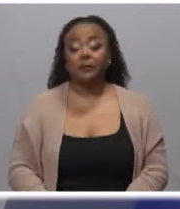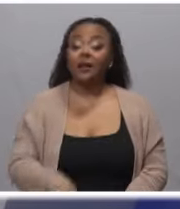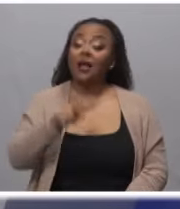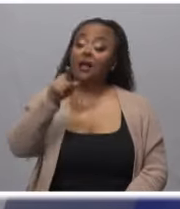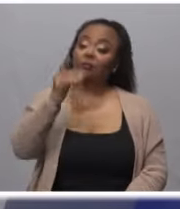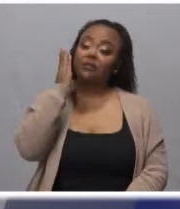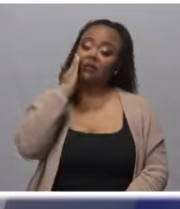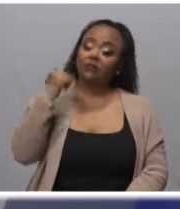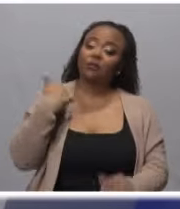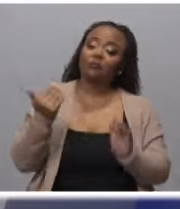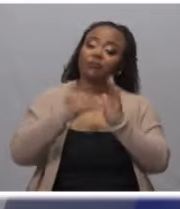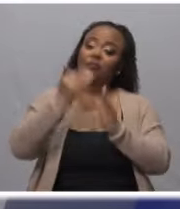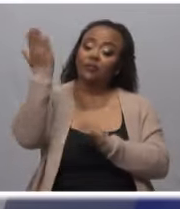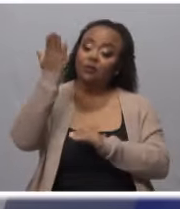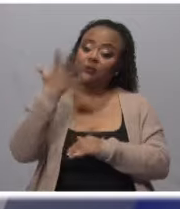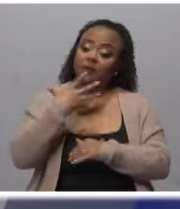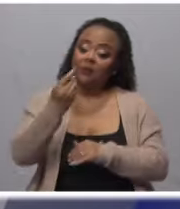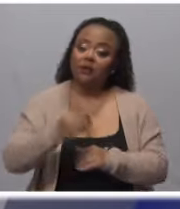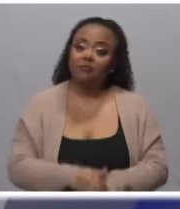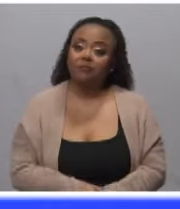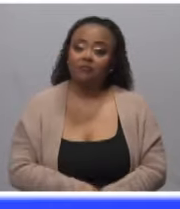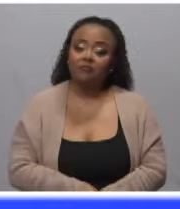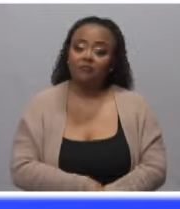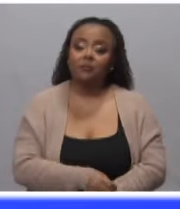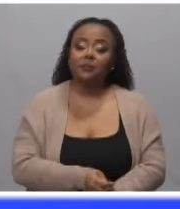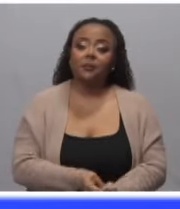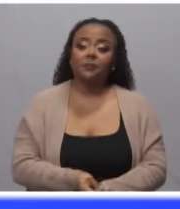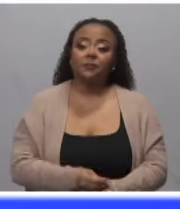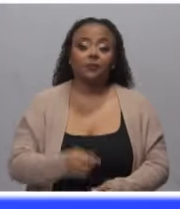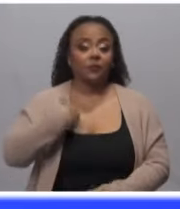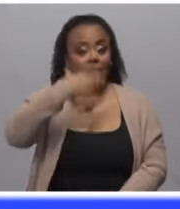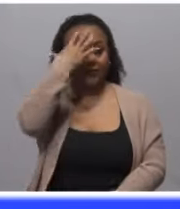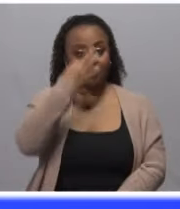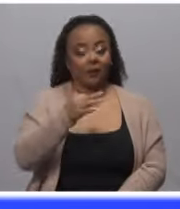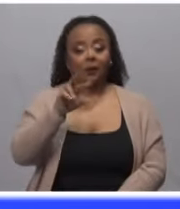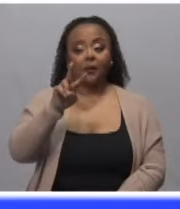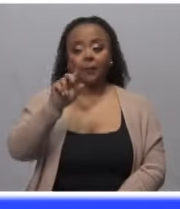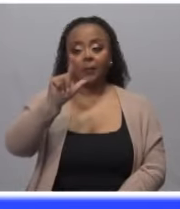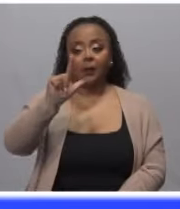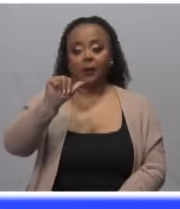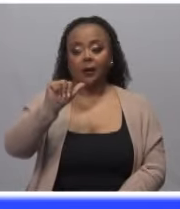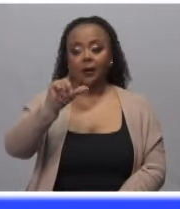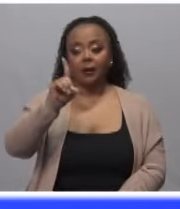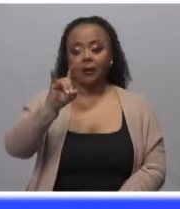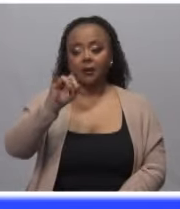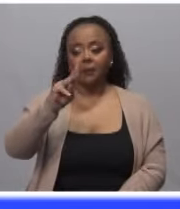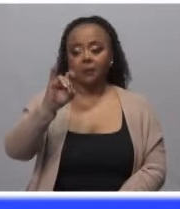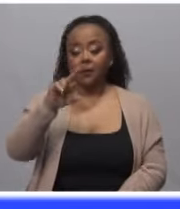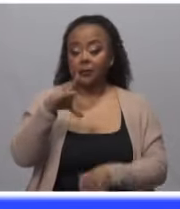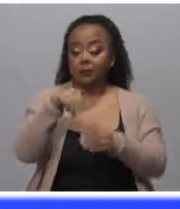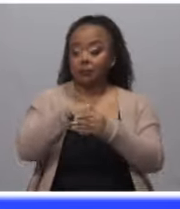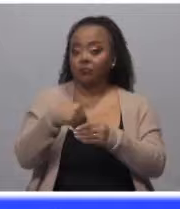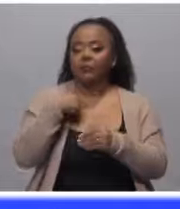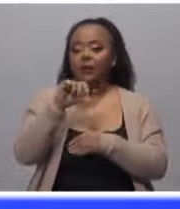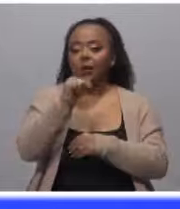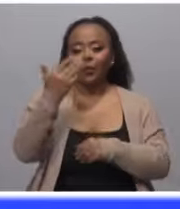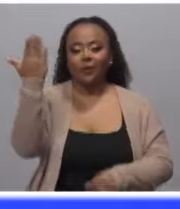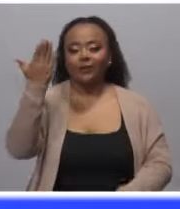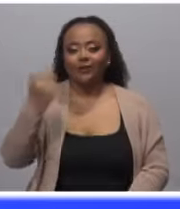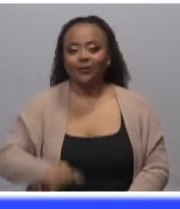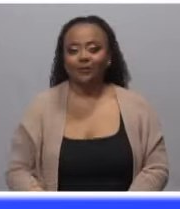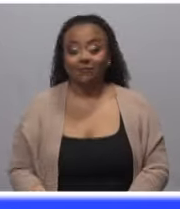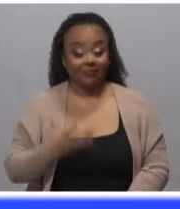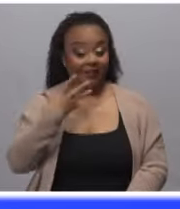vuelvo con lo mismo el discurso hacia afuera yo creo que Vladimir hacia dentro maneja otro discurso